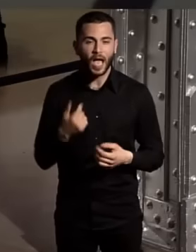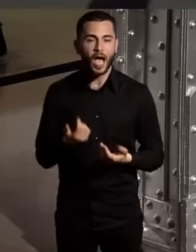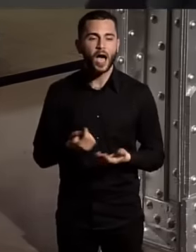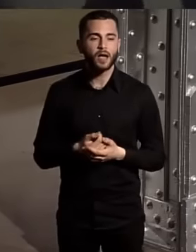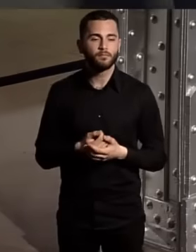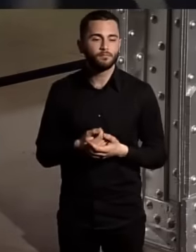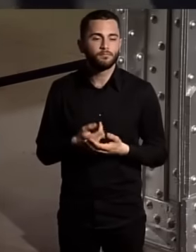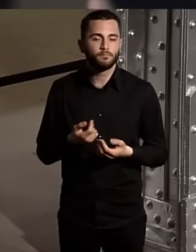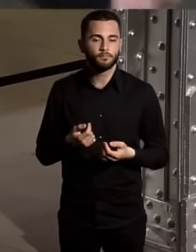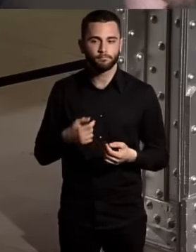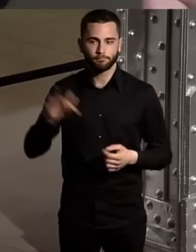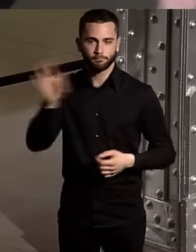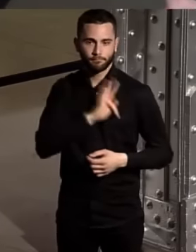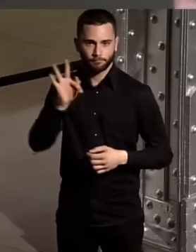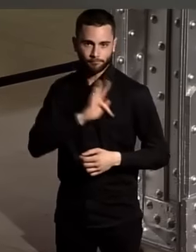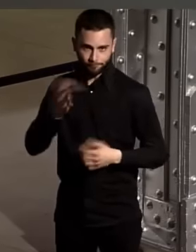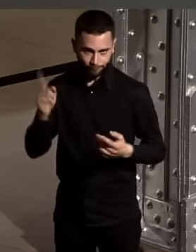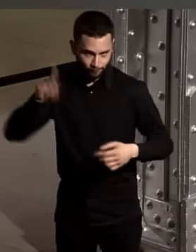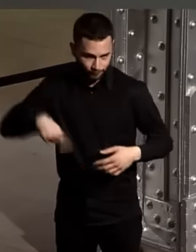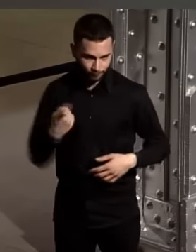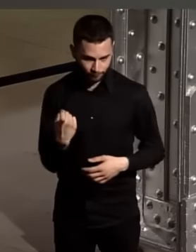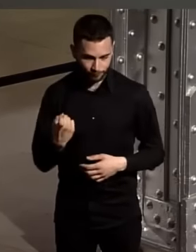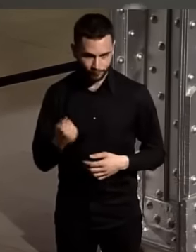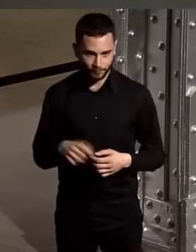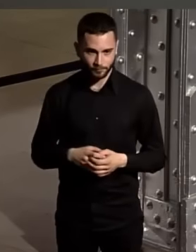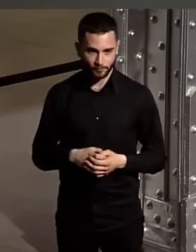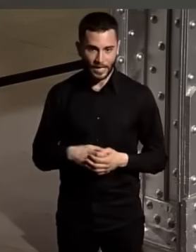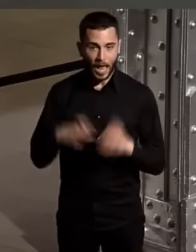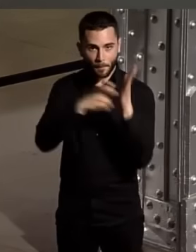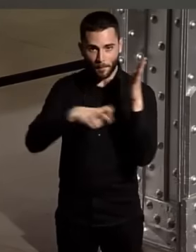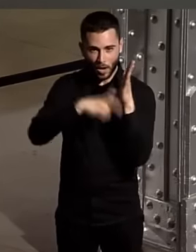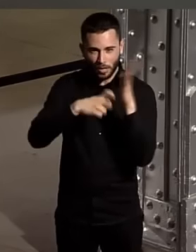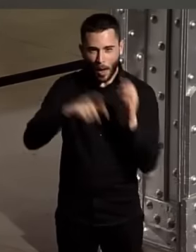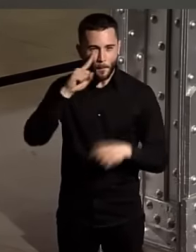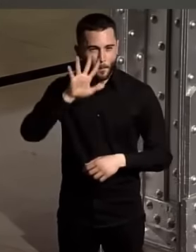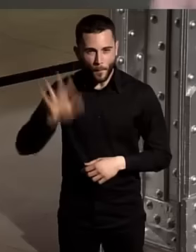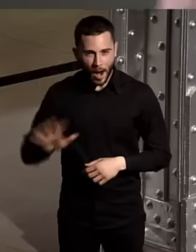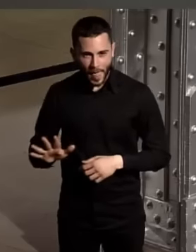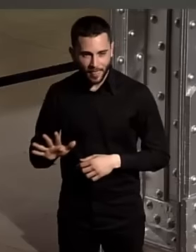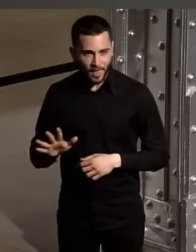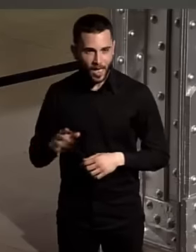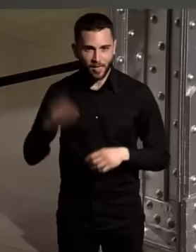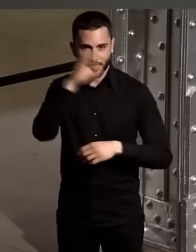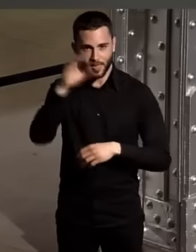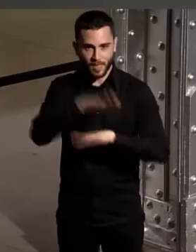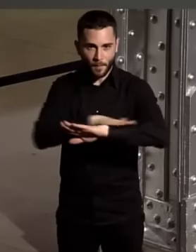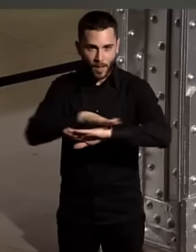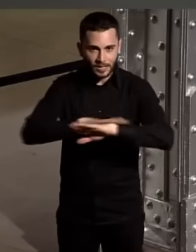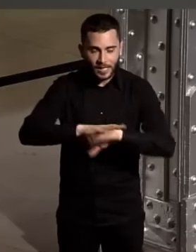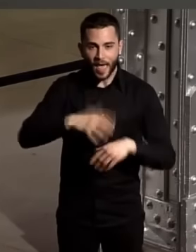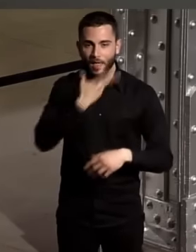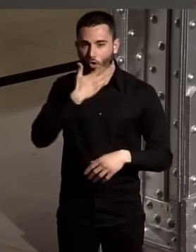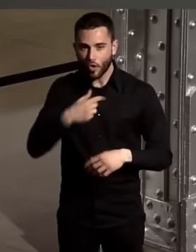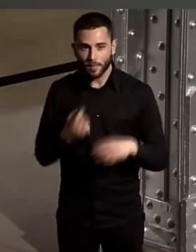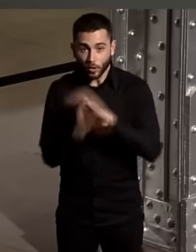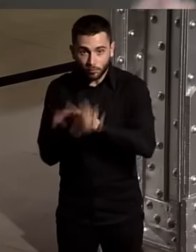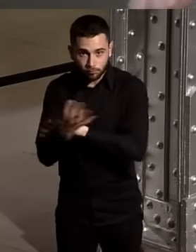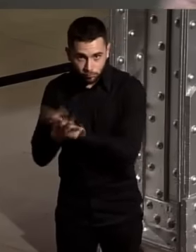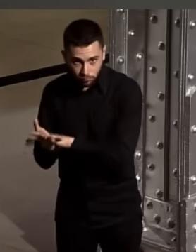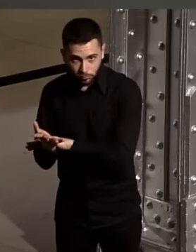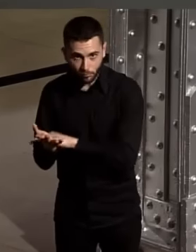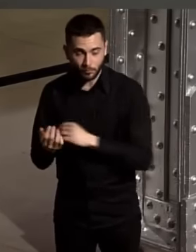incentivos también para ir más allá y la paleontología parece una ciencia básica de generación de conocimiento y cuando